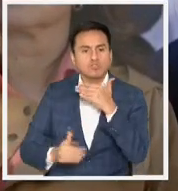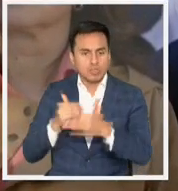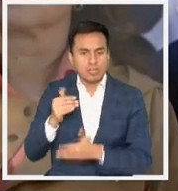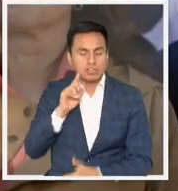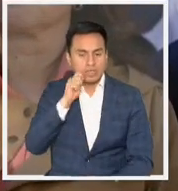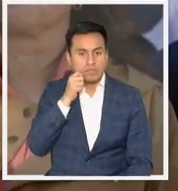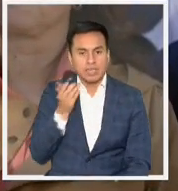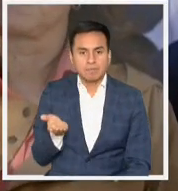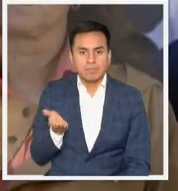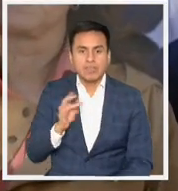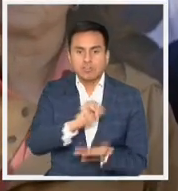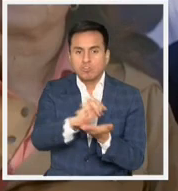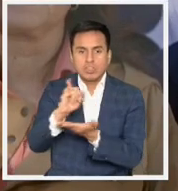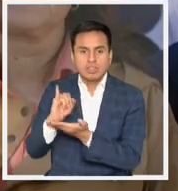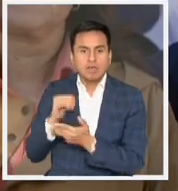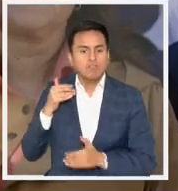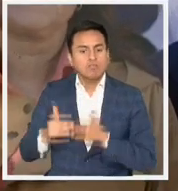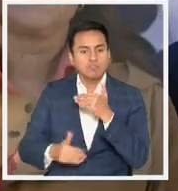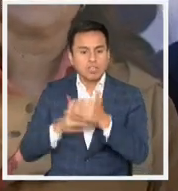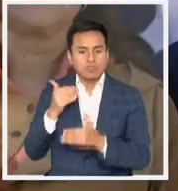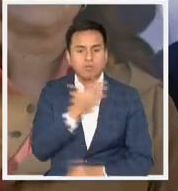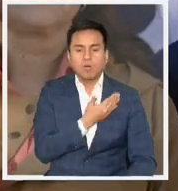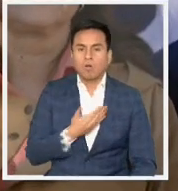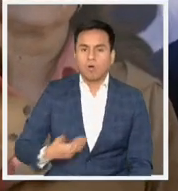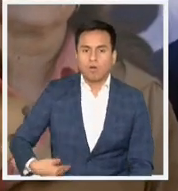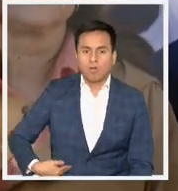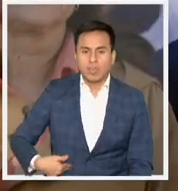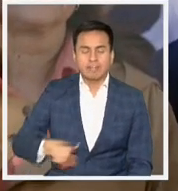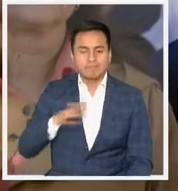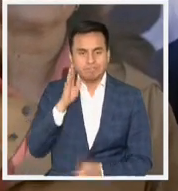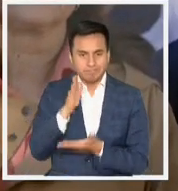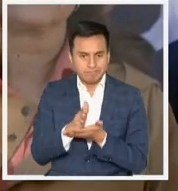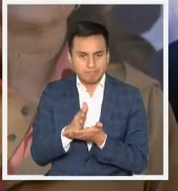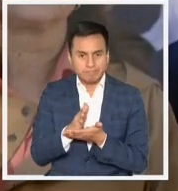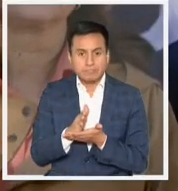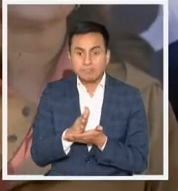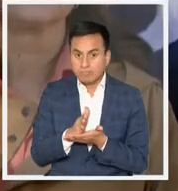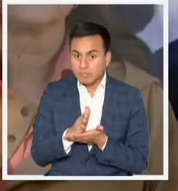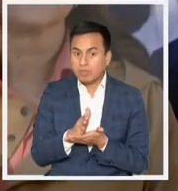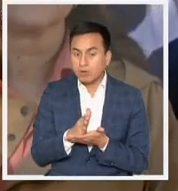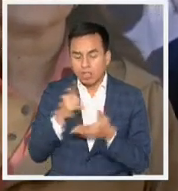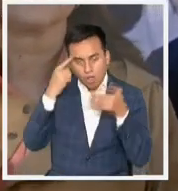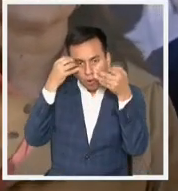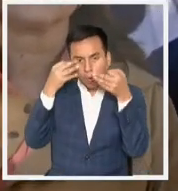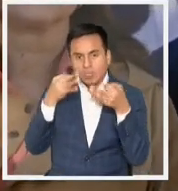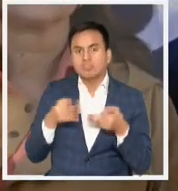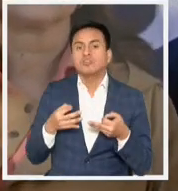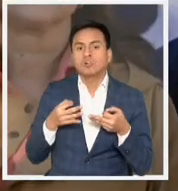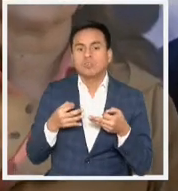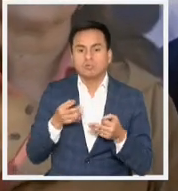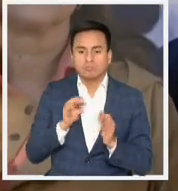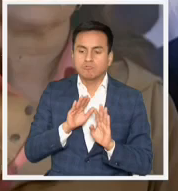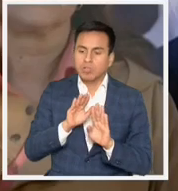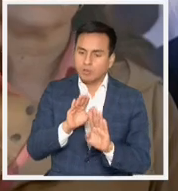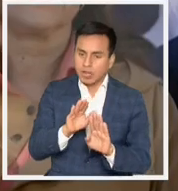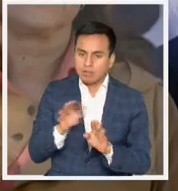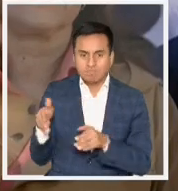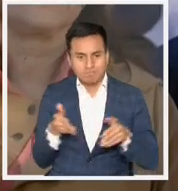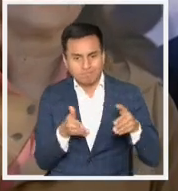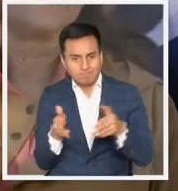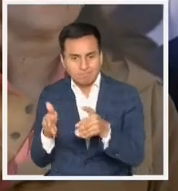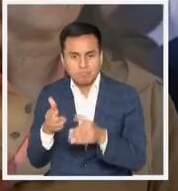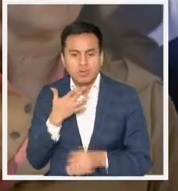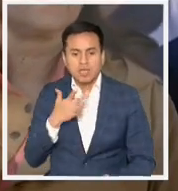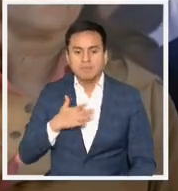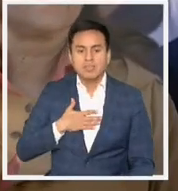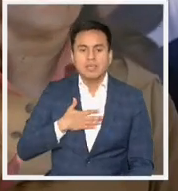funcionando. Las instituciones están funcionando y el gobierno tiene no solo el deber, insisto, la convicción de que tiene que colaborar en esa dirección, porque a